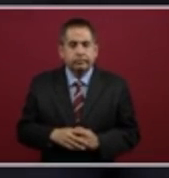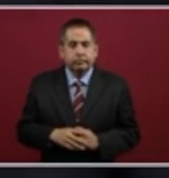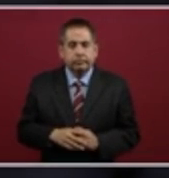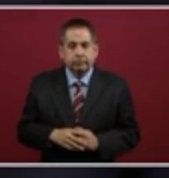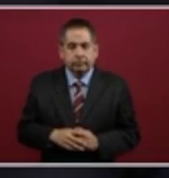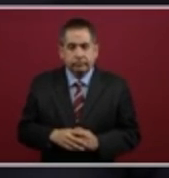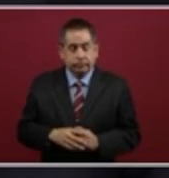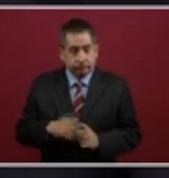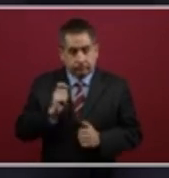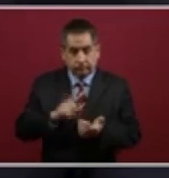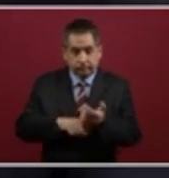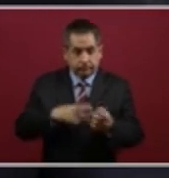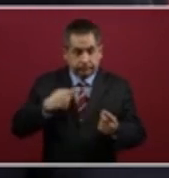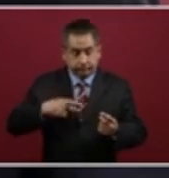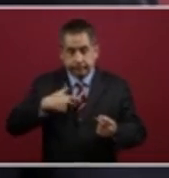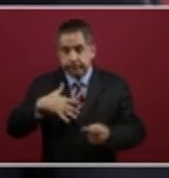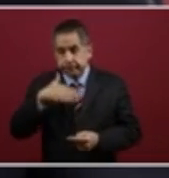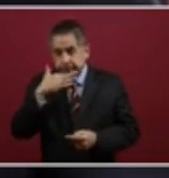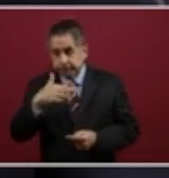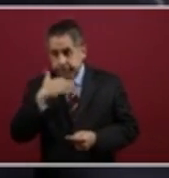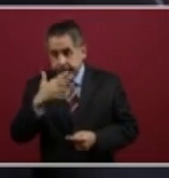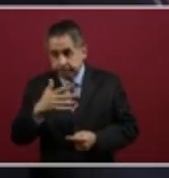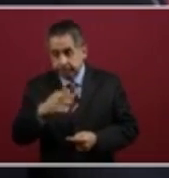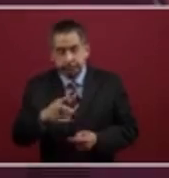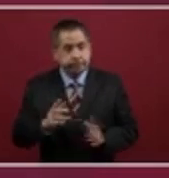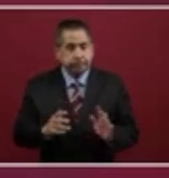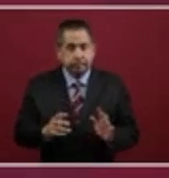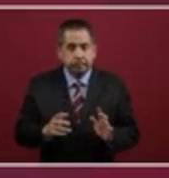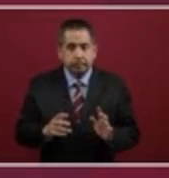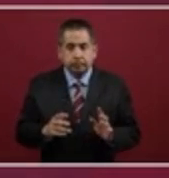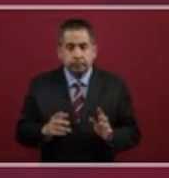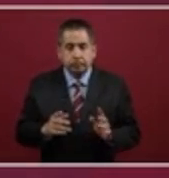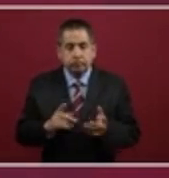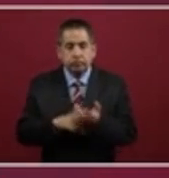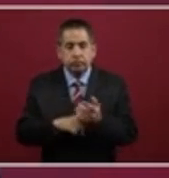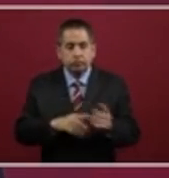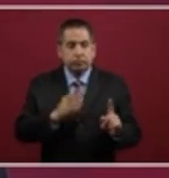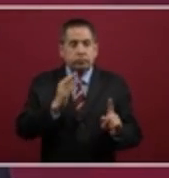el corrupto no acepta que esté enfermo.